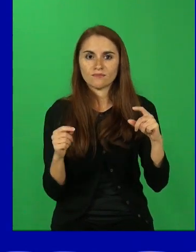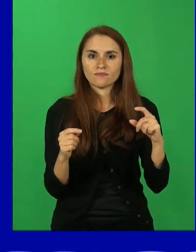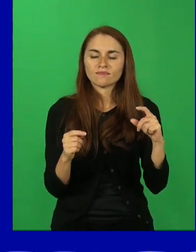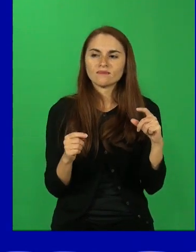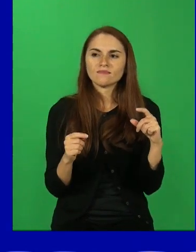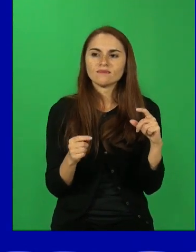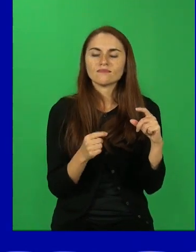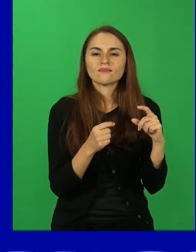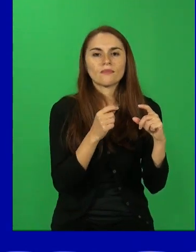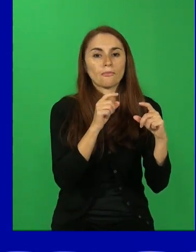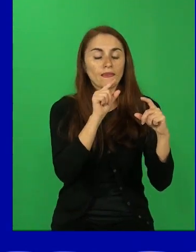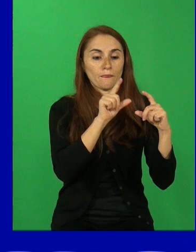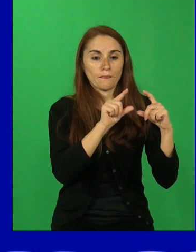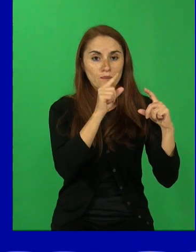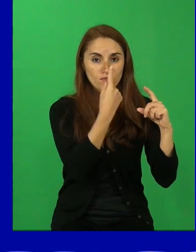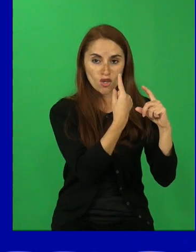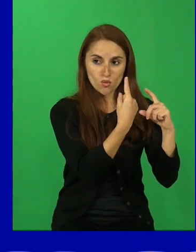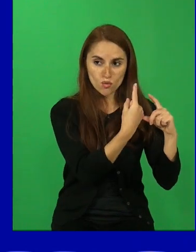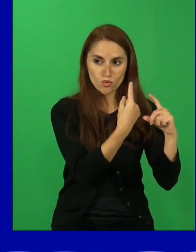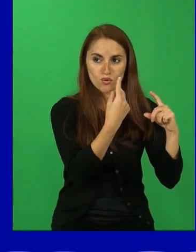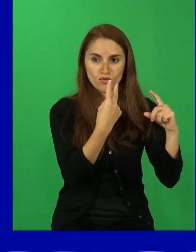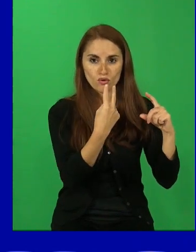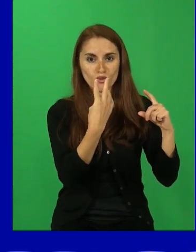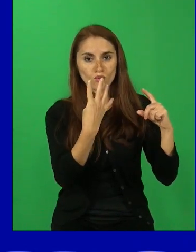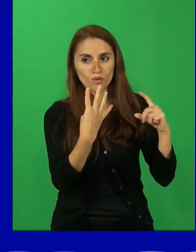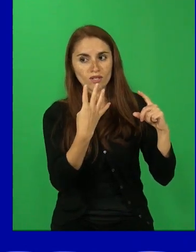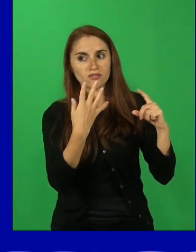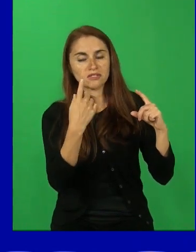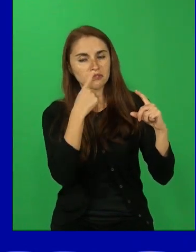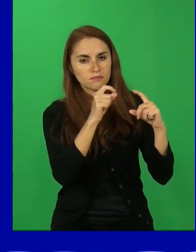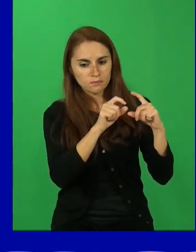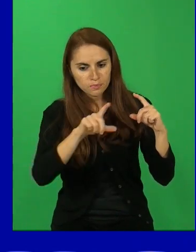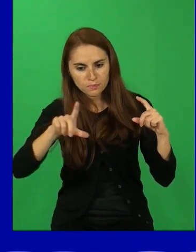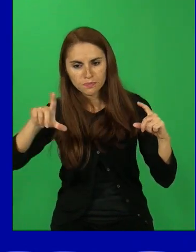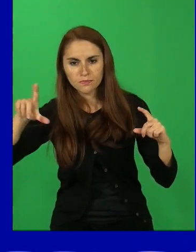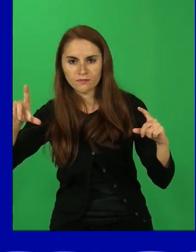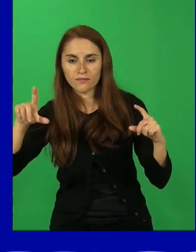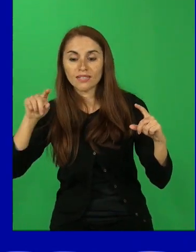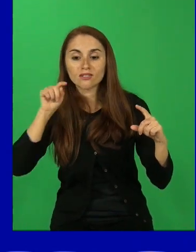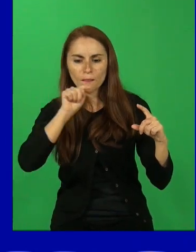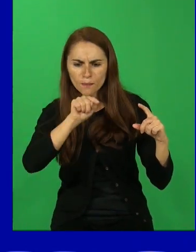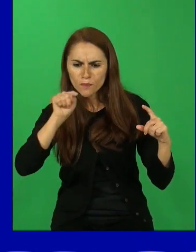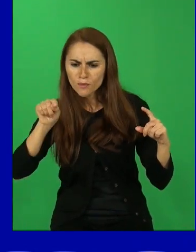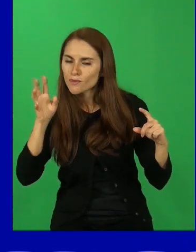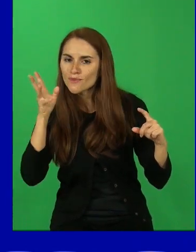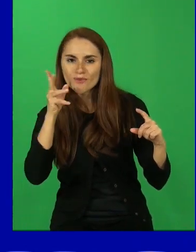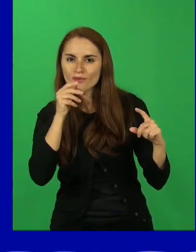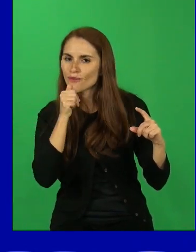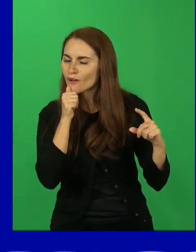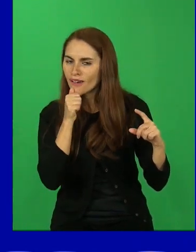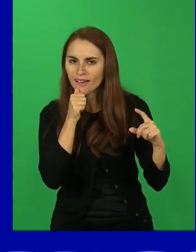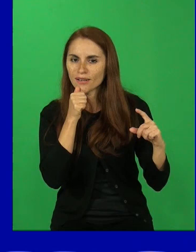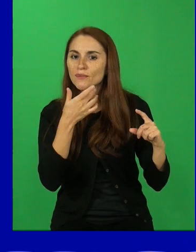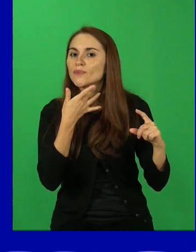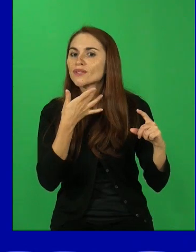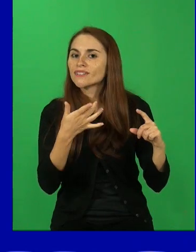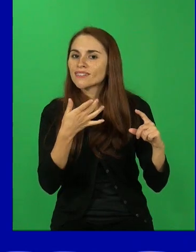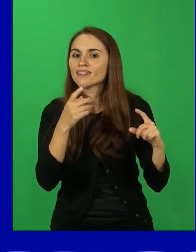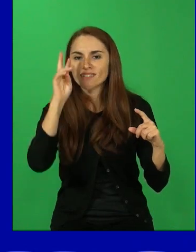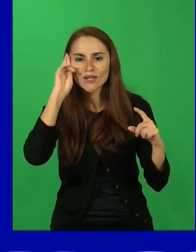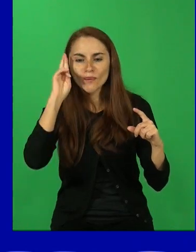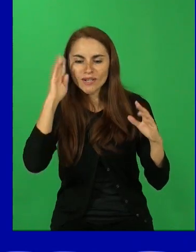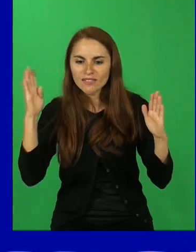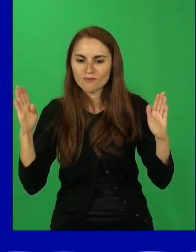Ordenamos desde el más pequeño hasta el más grande. Y si tú te das cuenta, no ponemos puntos suspensivos porque estos